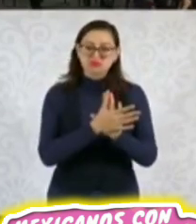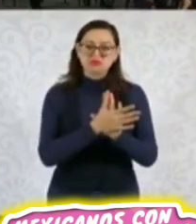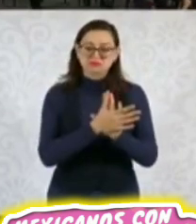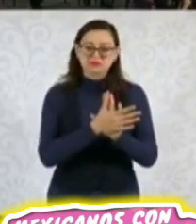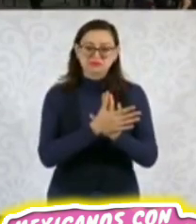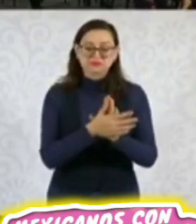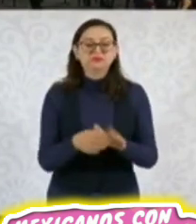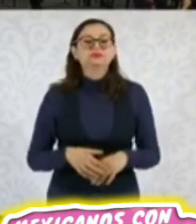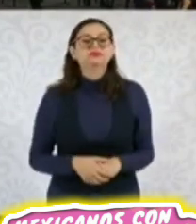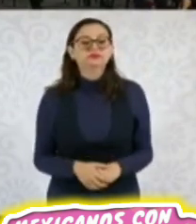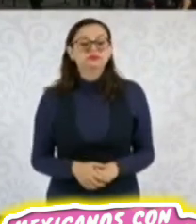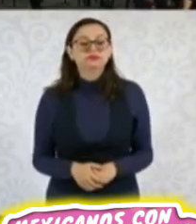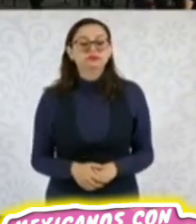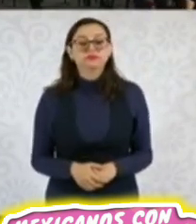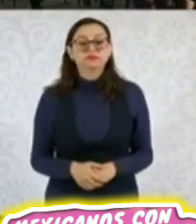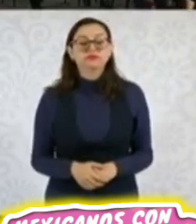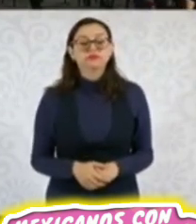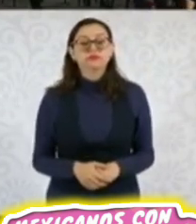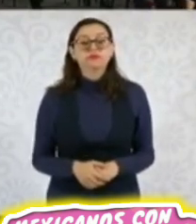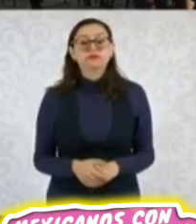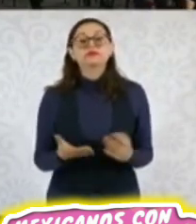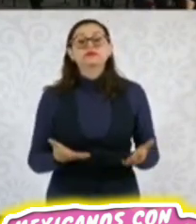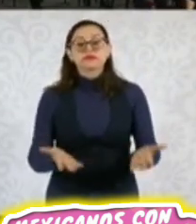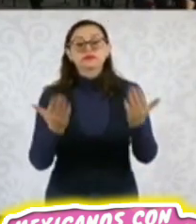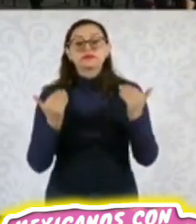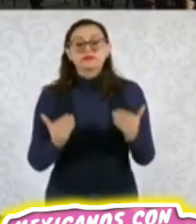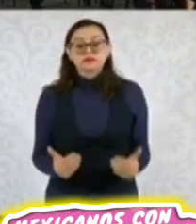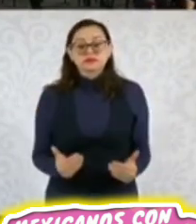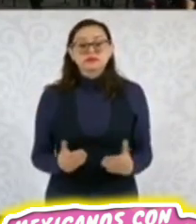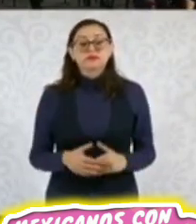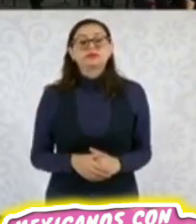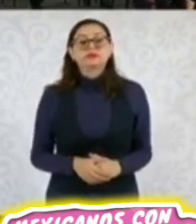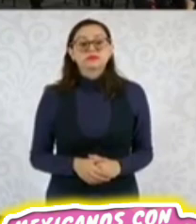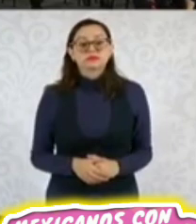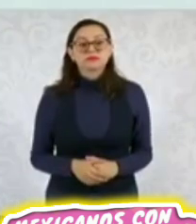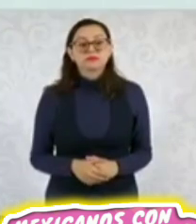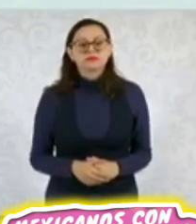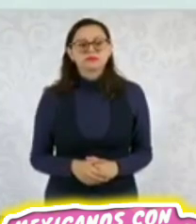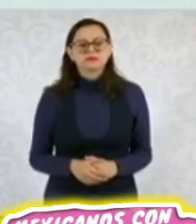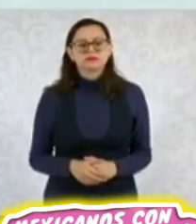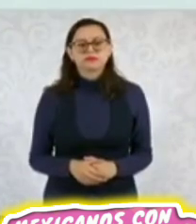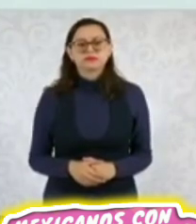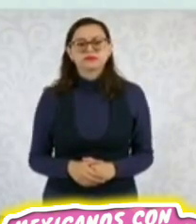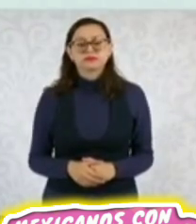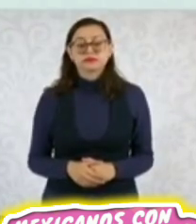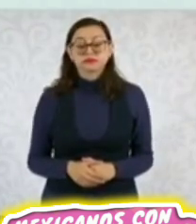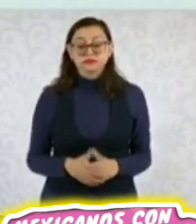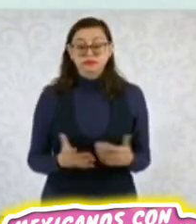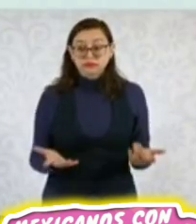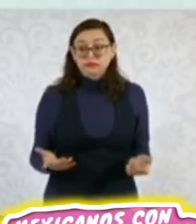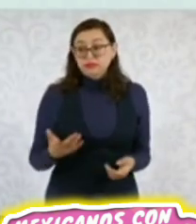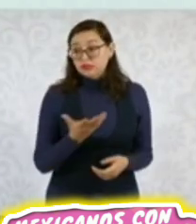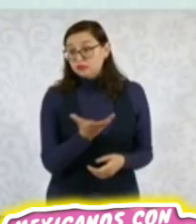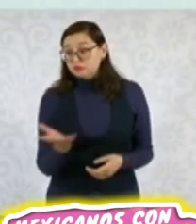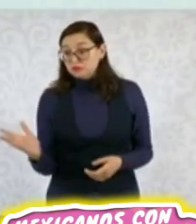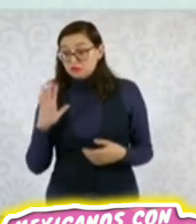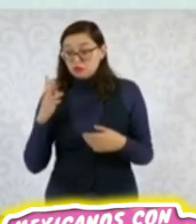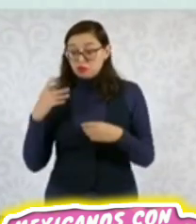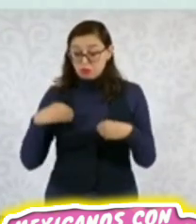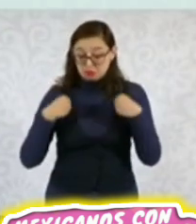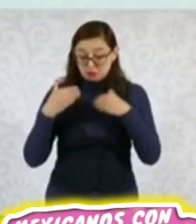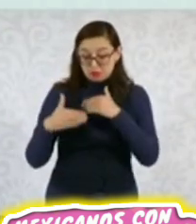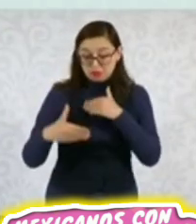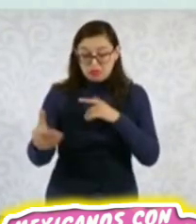Y después se establece también vida libre de violencia y lo que se